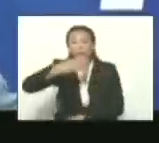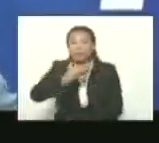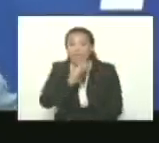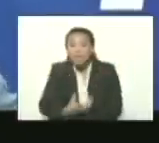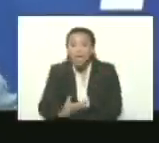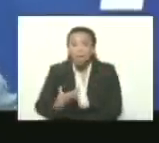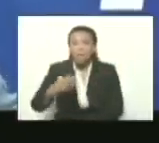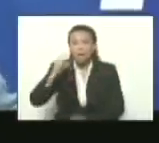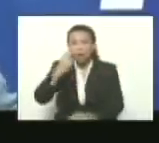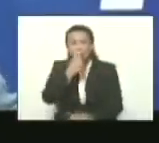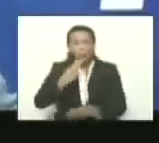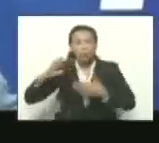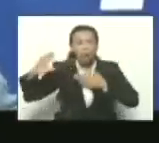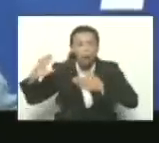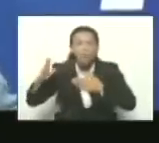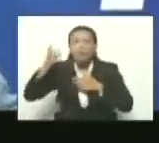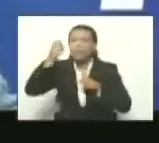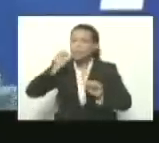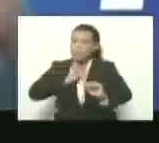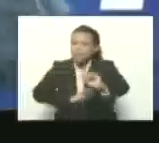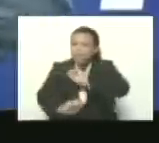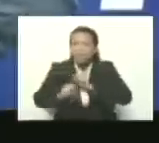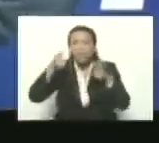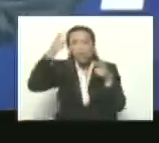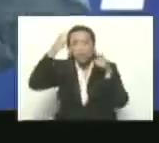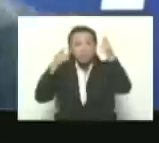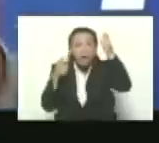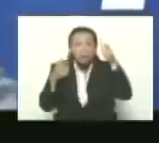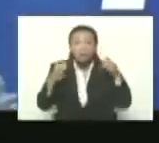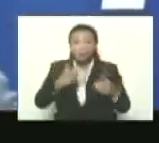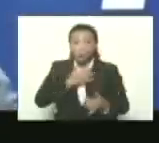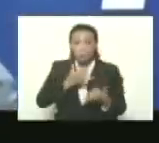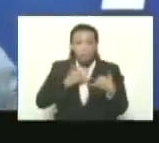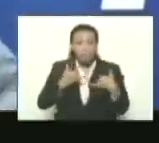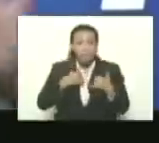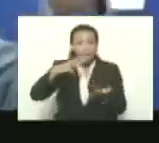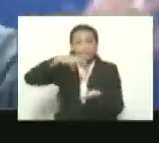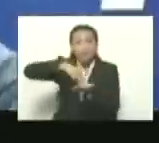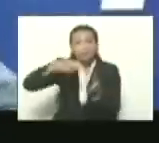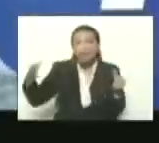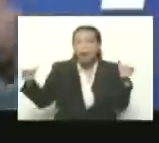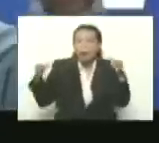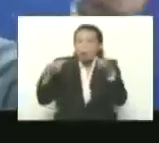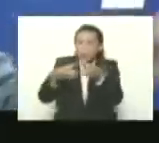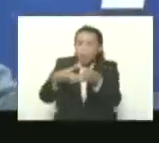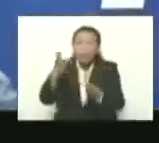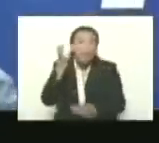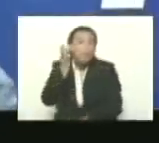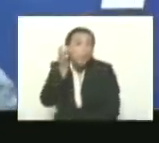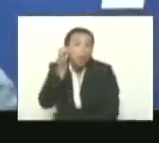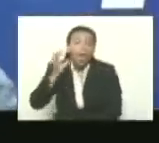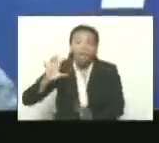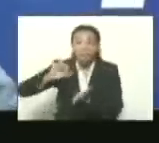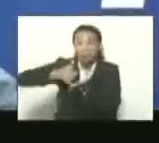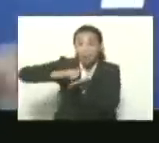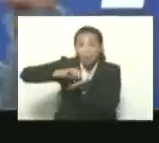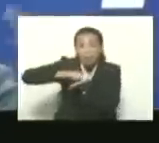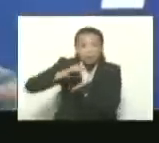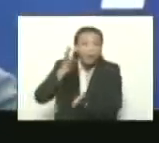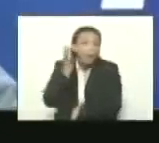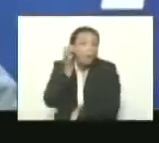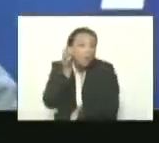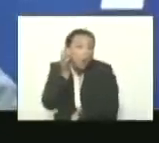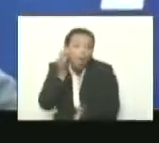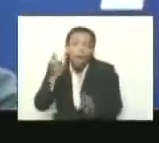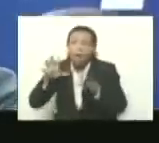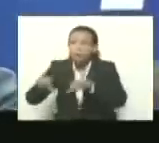jurábamos defender nuestro legado. Estamos organizados, tenemos grupos de WhatsApp. Y bueno, tomamos